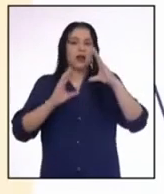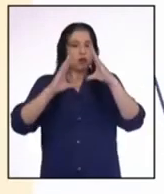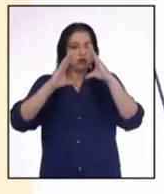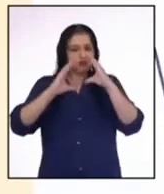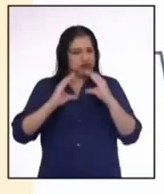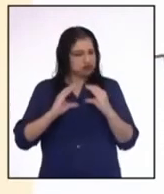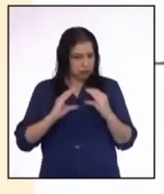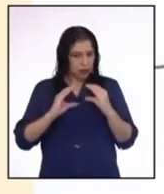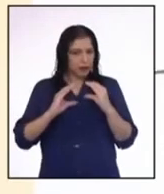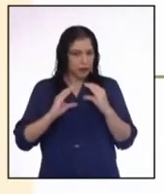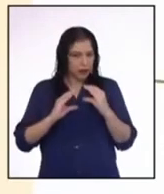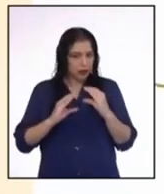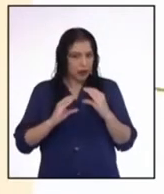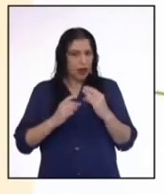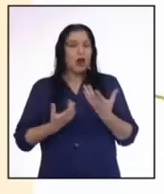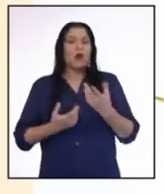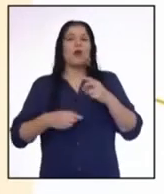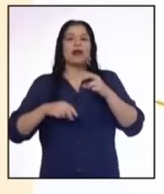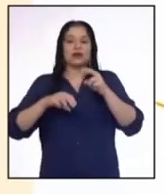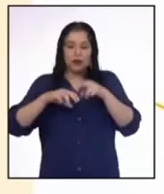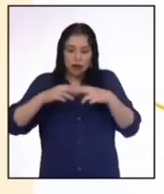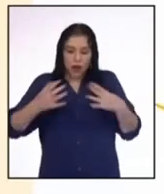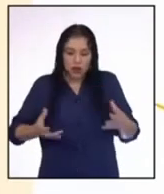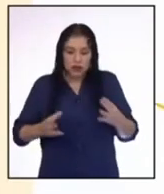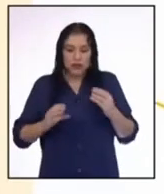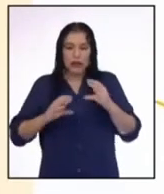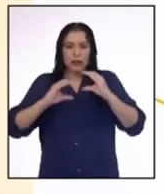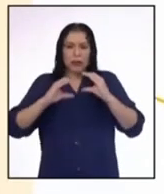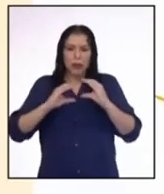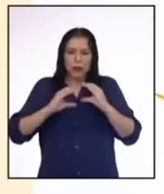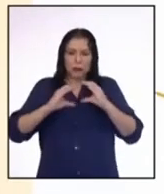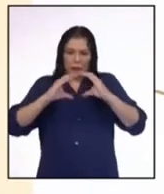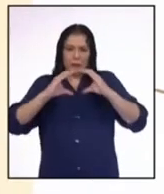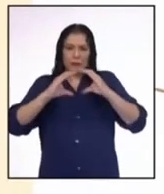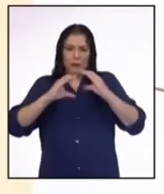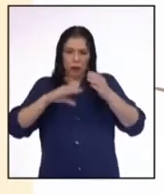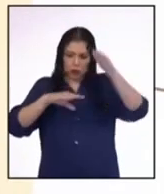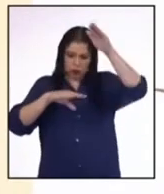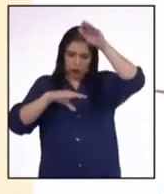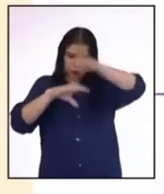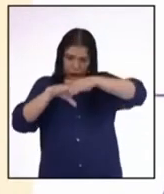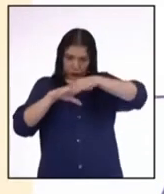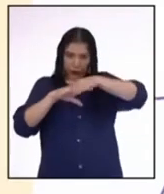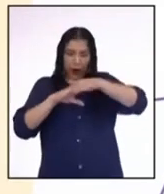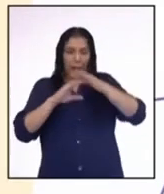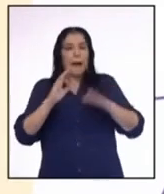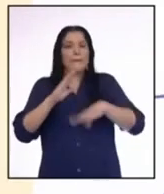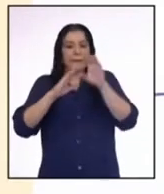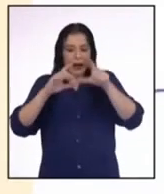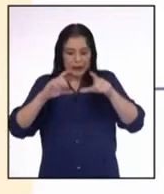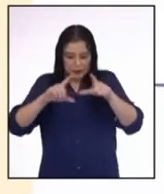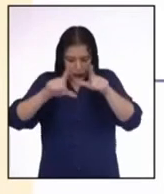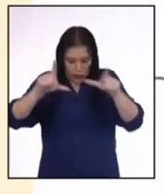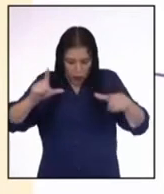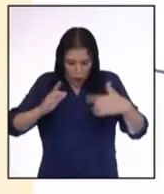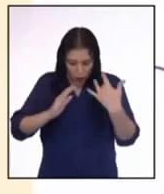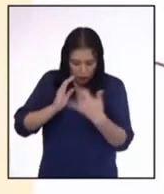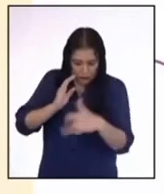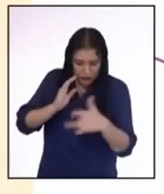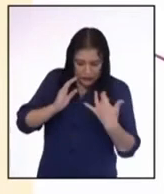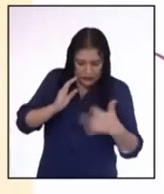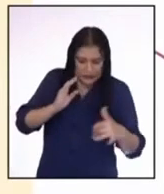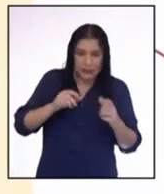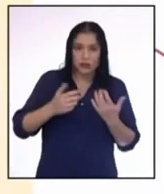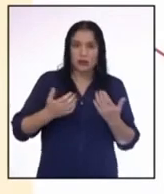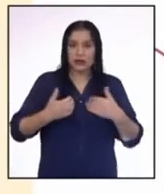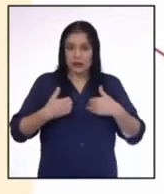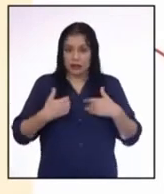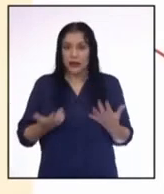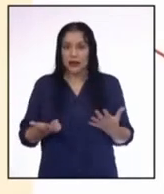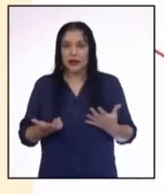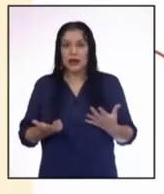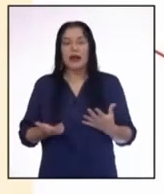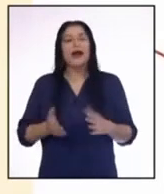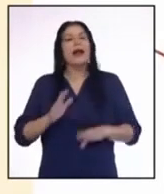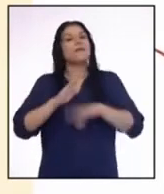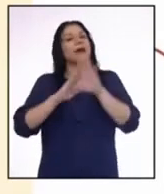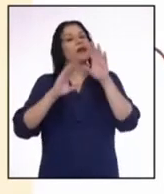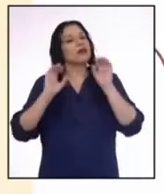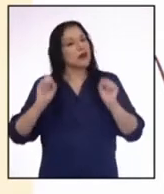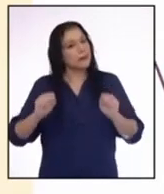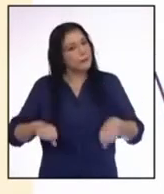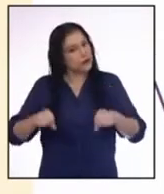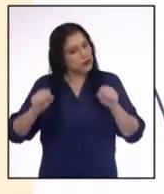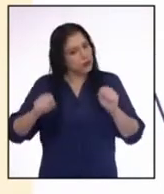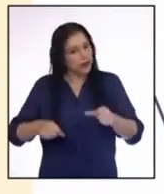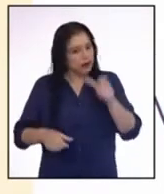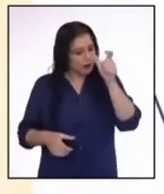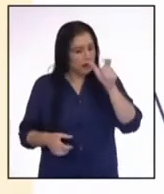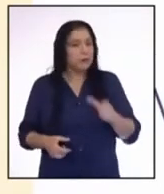compactar. Cuanto menos el objeto se compacte por el peso que le cae encima, mayor es el espacio vacío o agujero al lado del mismo y mayor es la